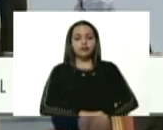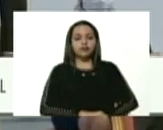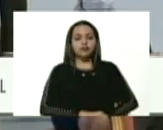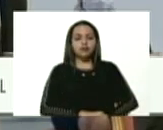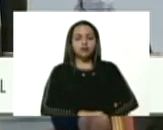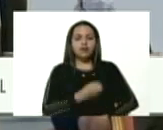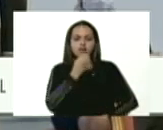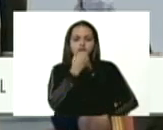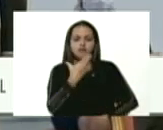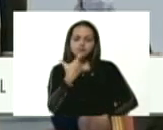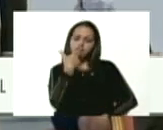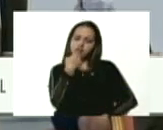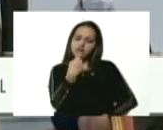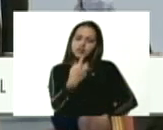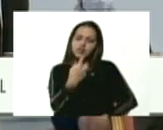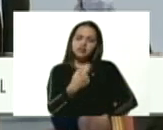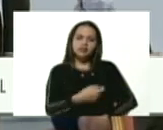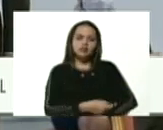Hermoso decir